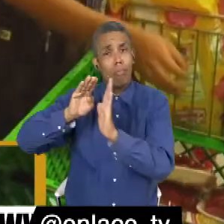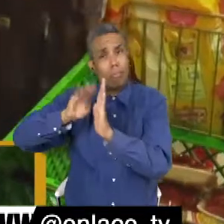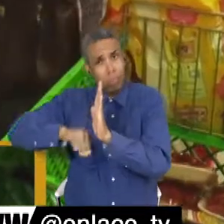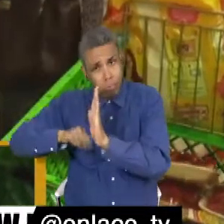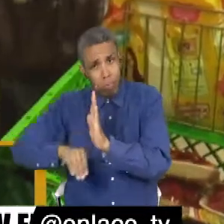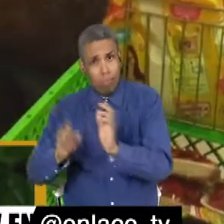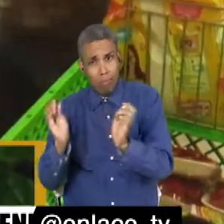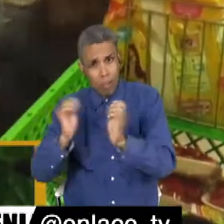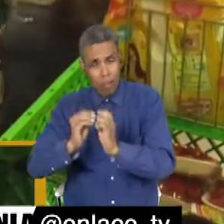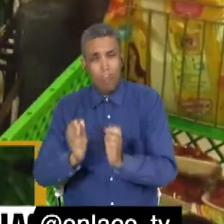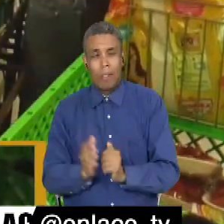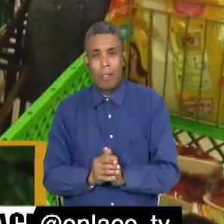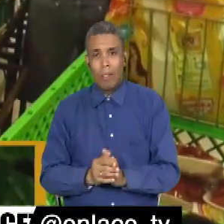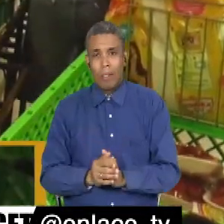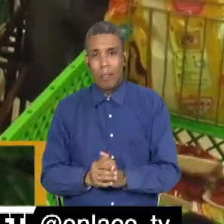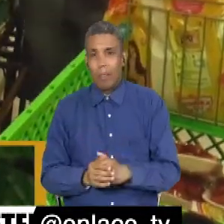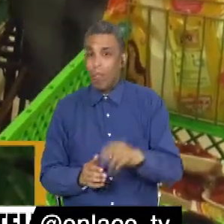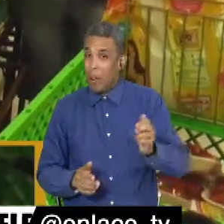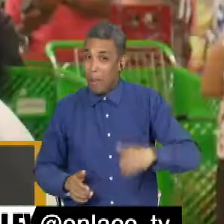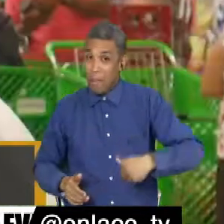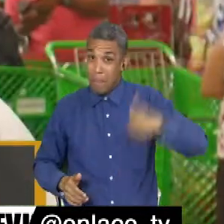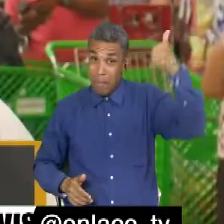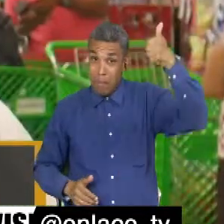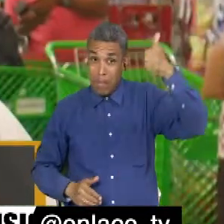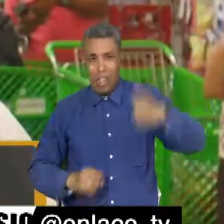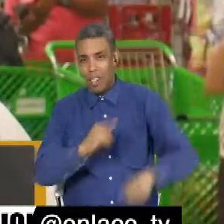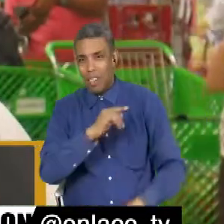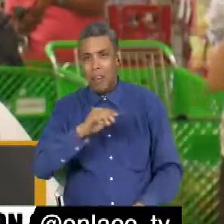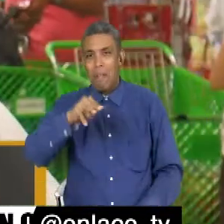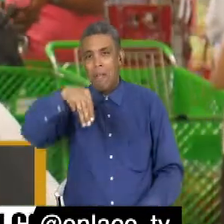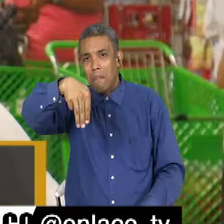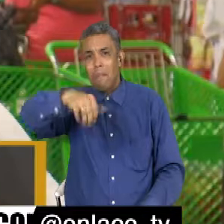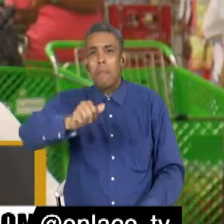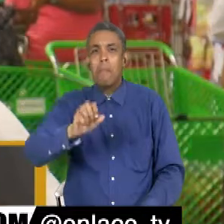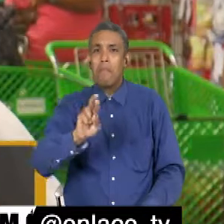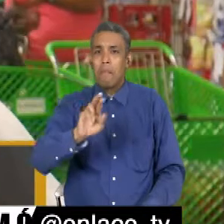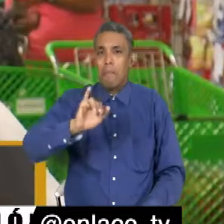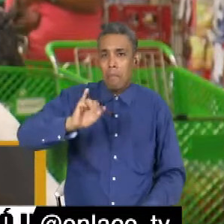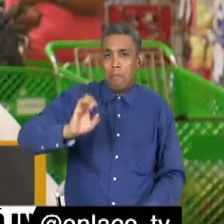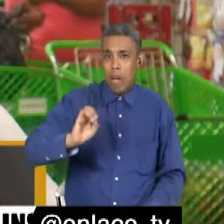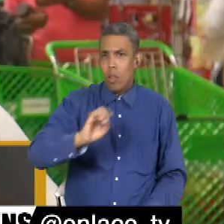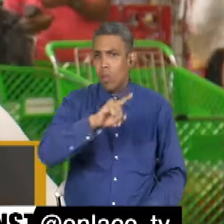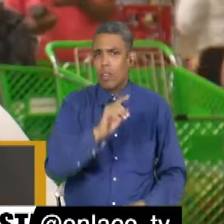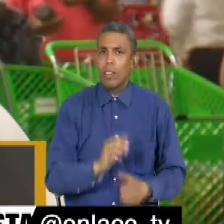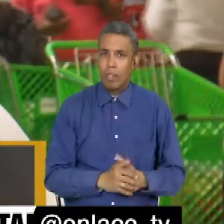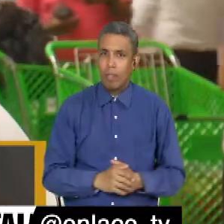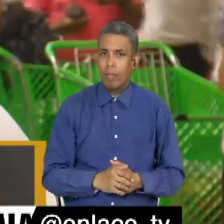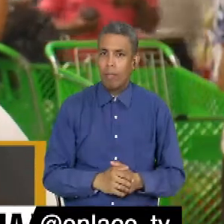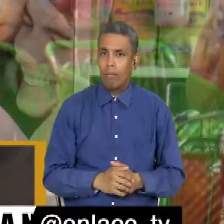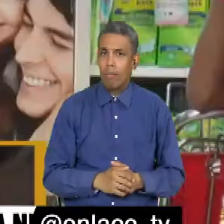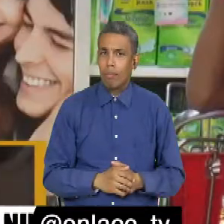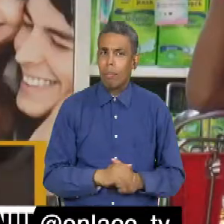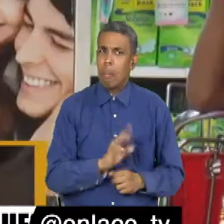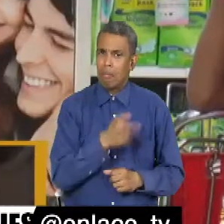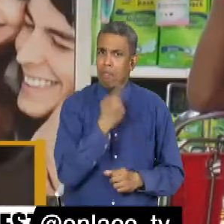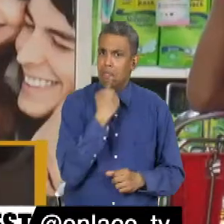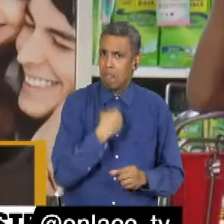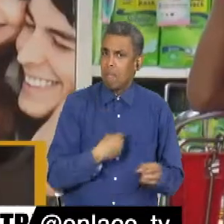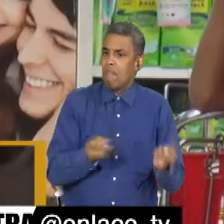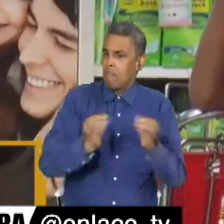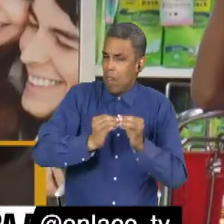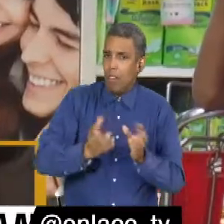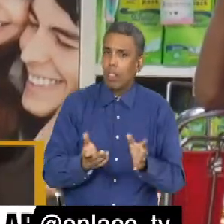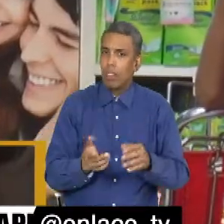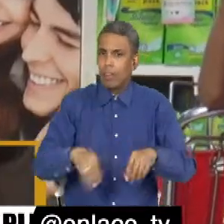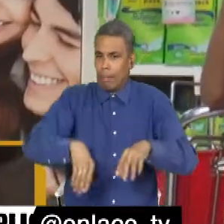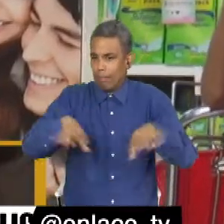iniciativa propia de nuestro jefe, señor Mario Guevara, se hicieron unas actividades o se están haciendo algunas actividades adicionales. Con distintas